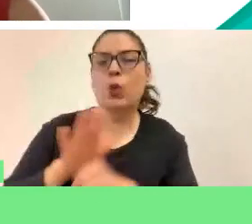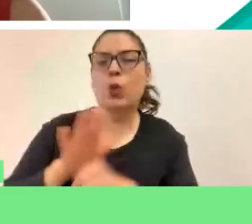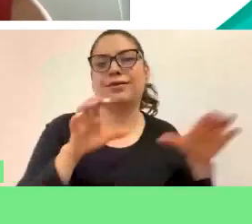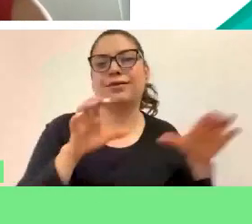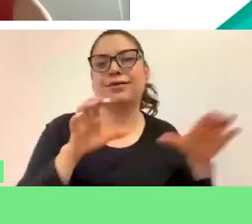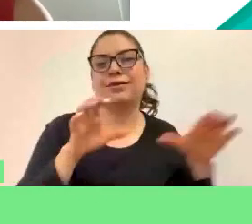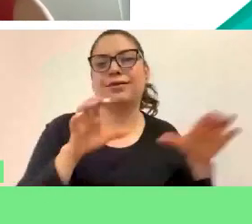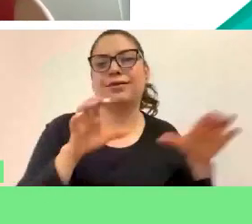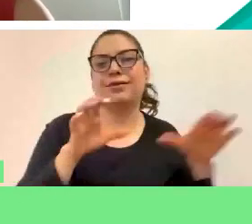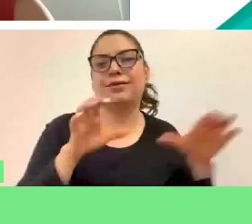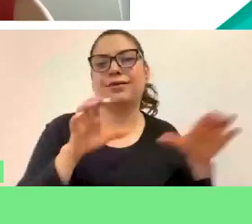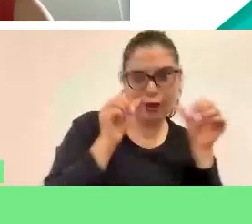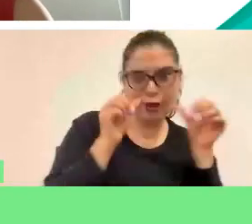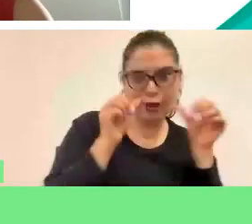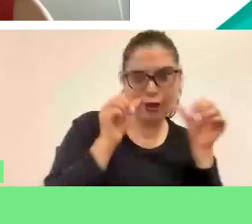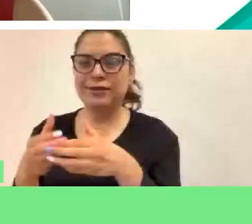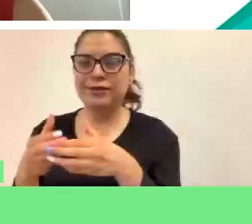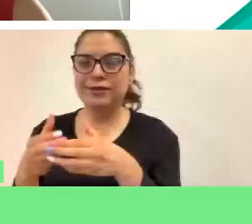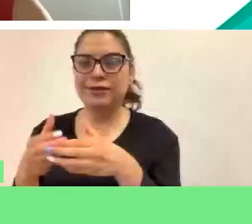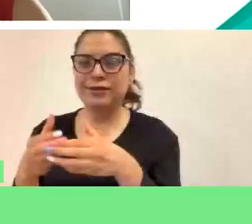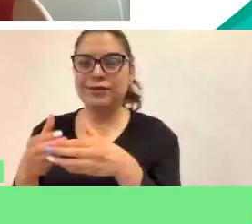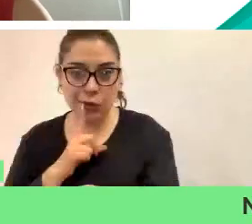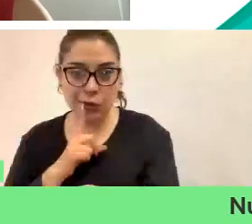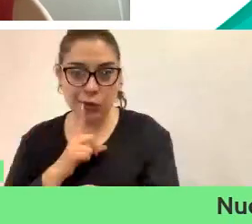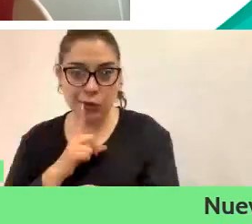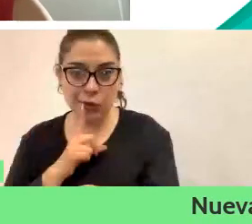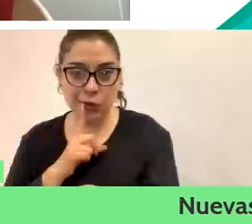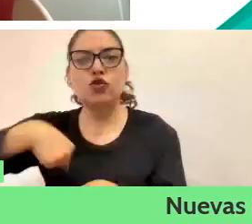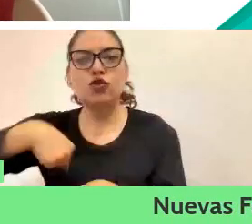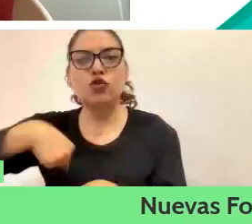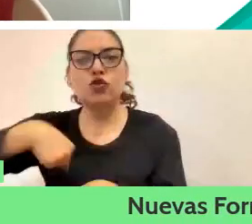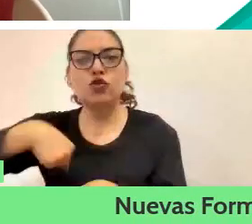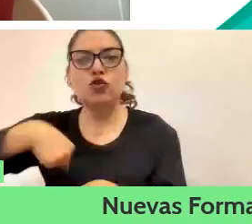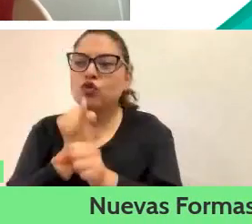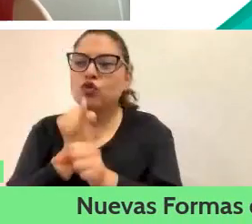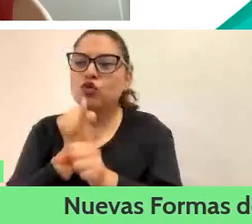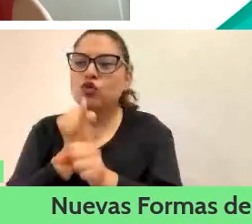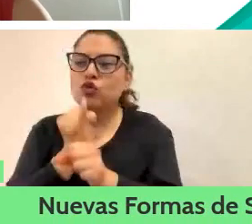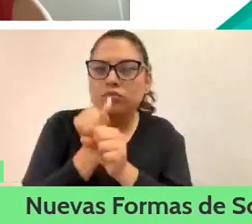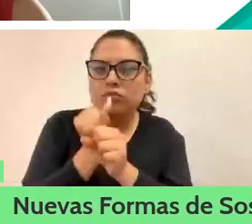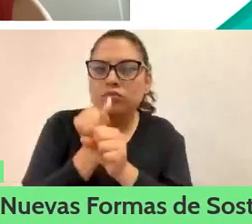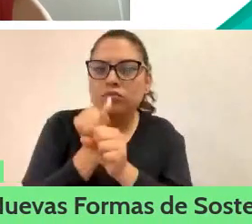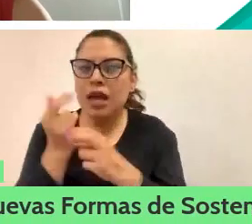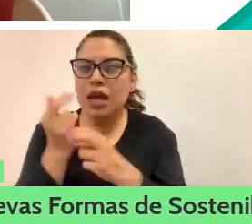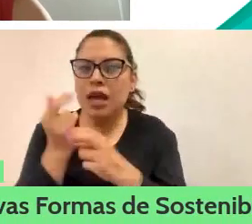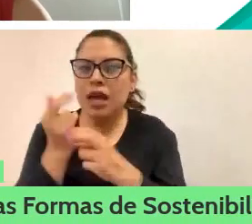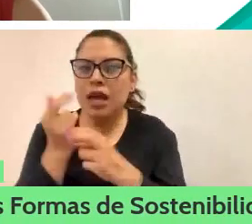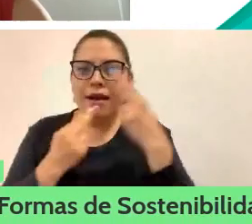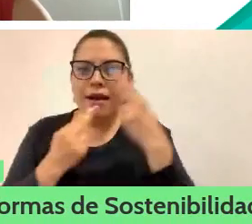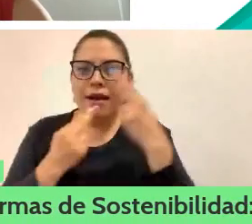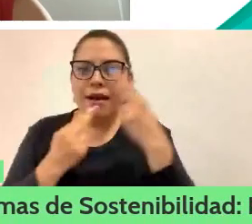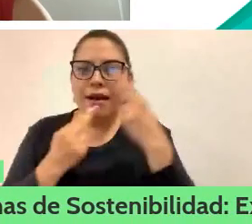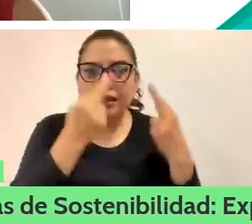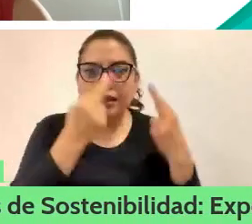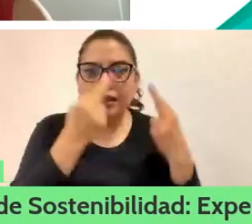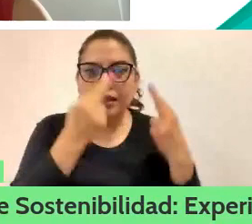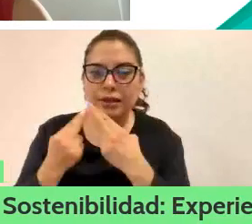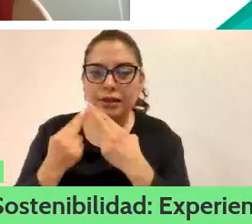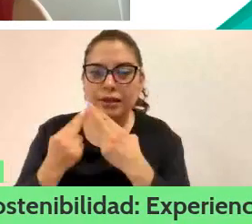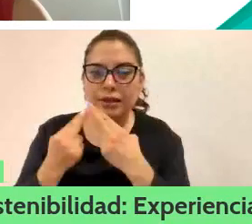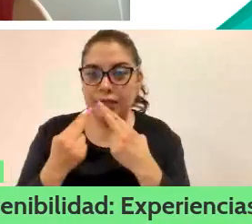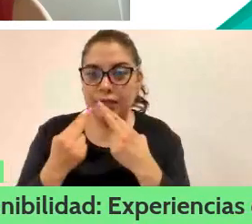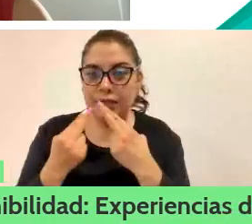¿podés hacerlo? Tratamos de ver qué perfiles pueden realizar mejor esa tarea. Y hay discapacidades